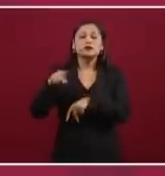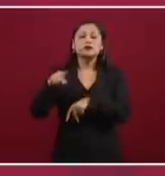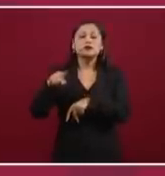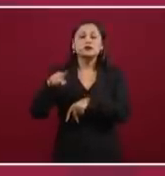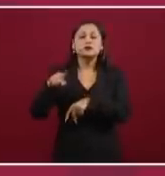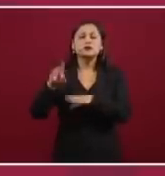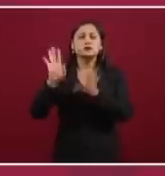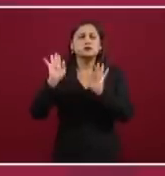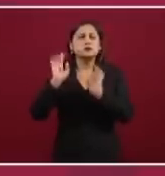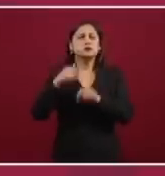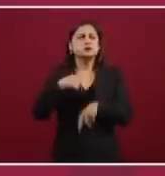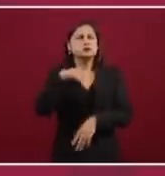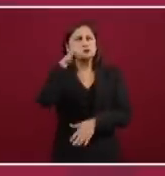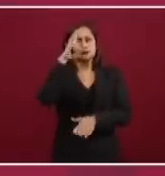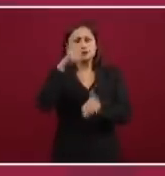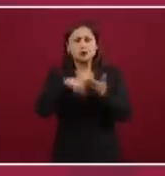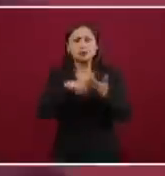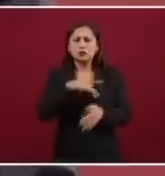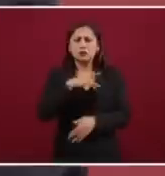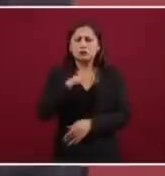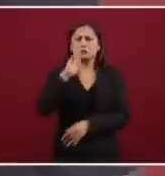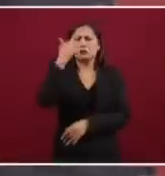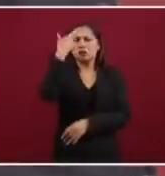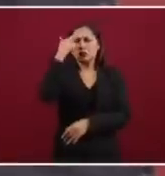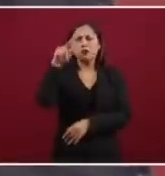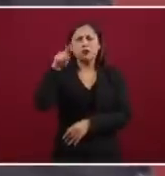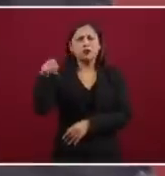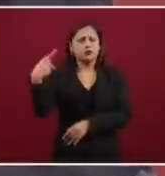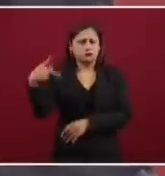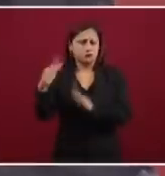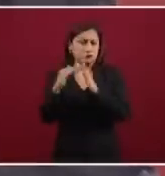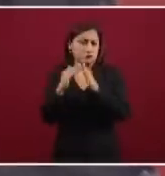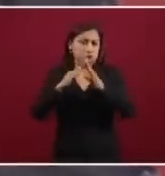¿sí? Y era su casa.